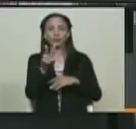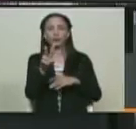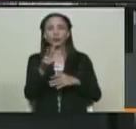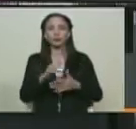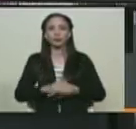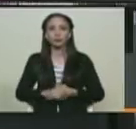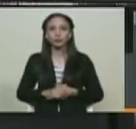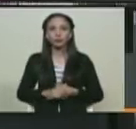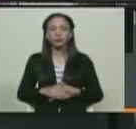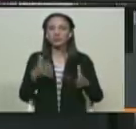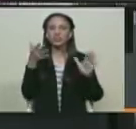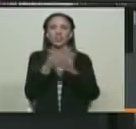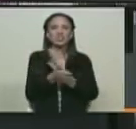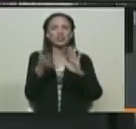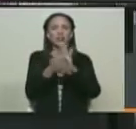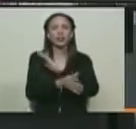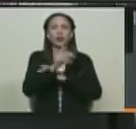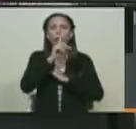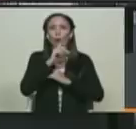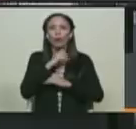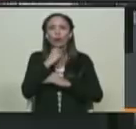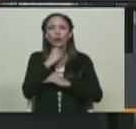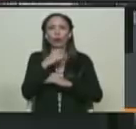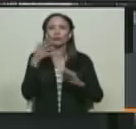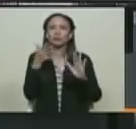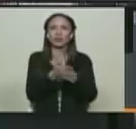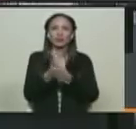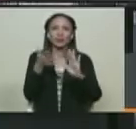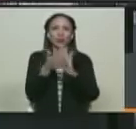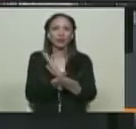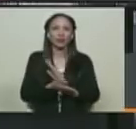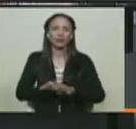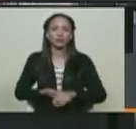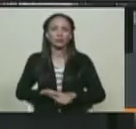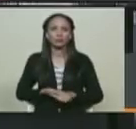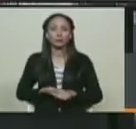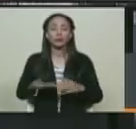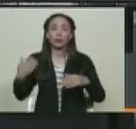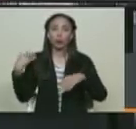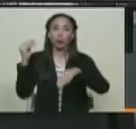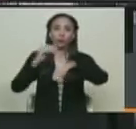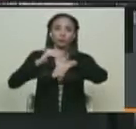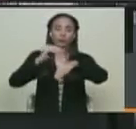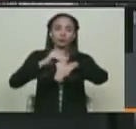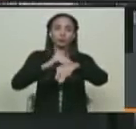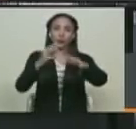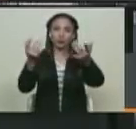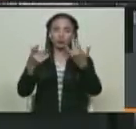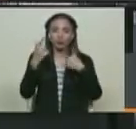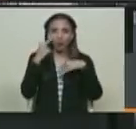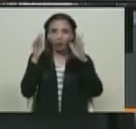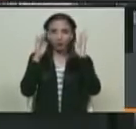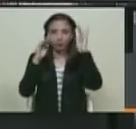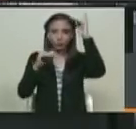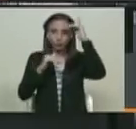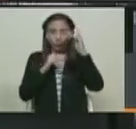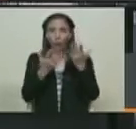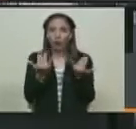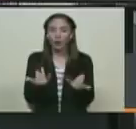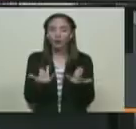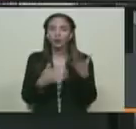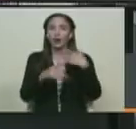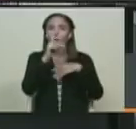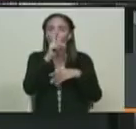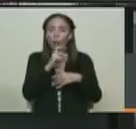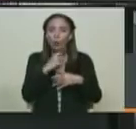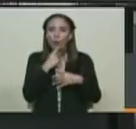la aplicación del BQR. Yo los llamo, atención, a todos los venezolanos, a bajar la aplicación